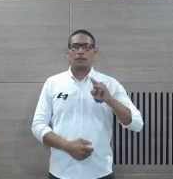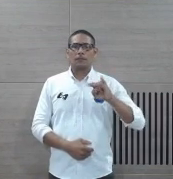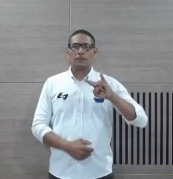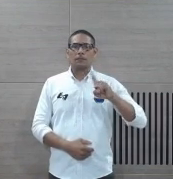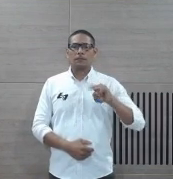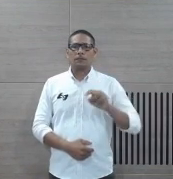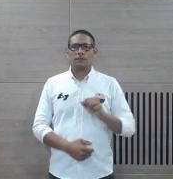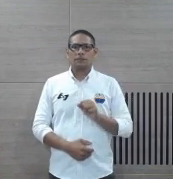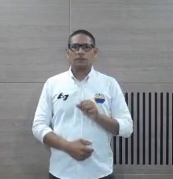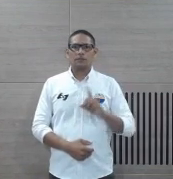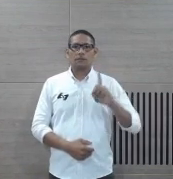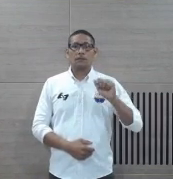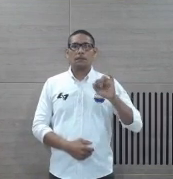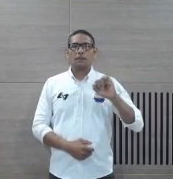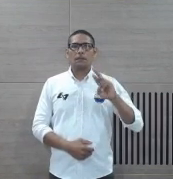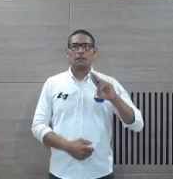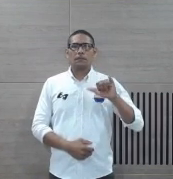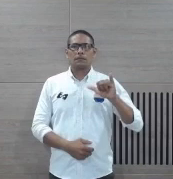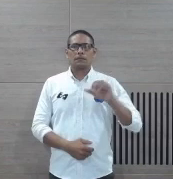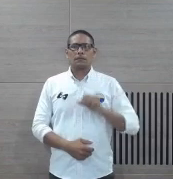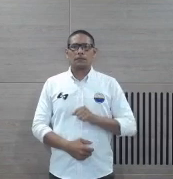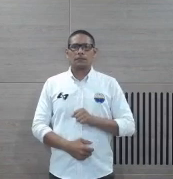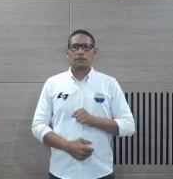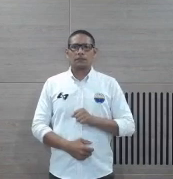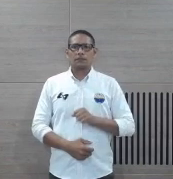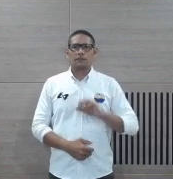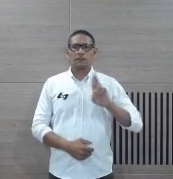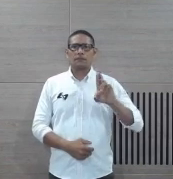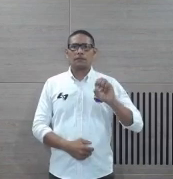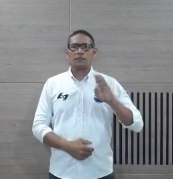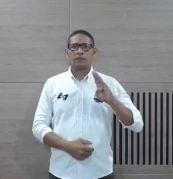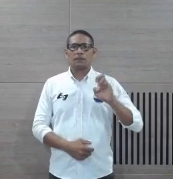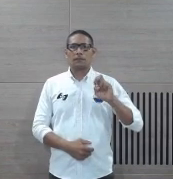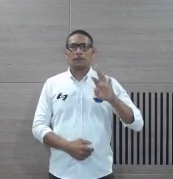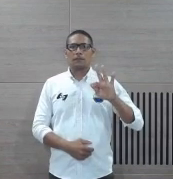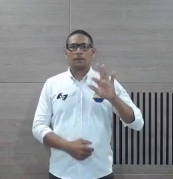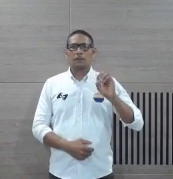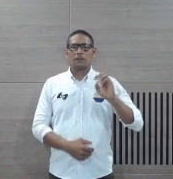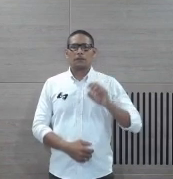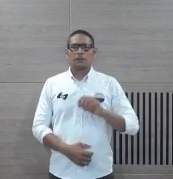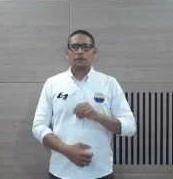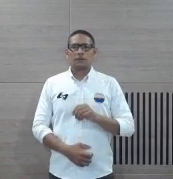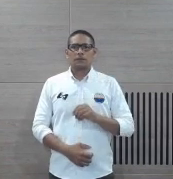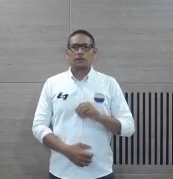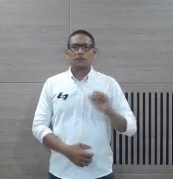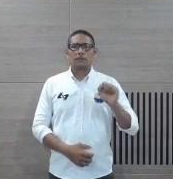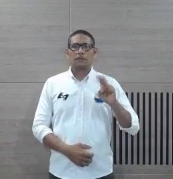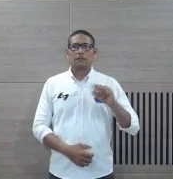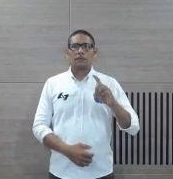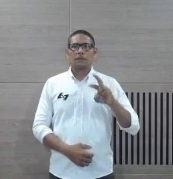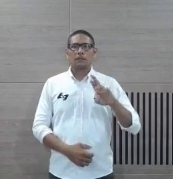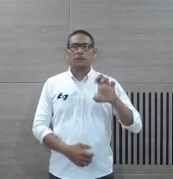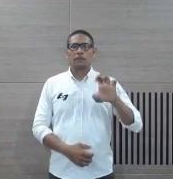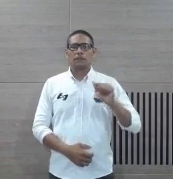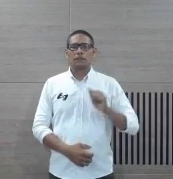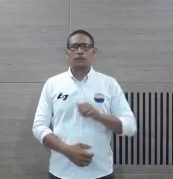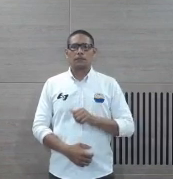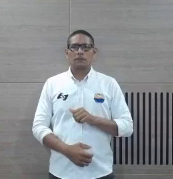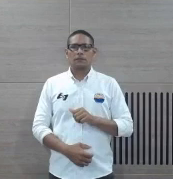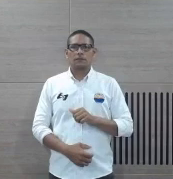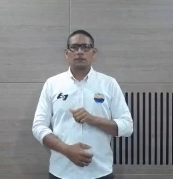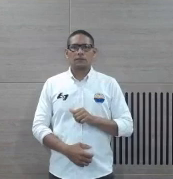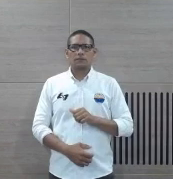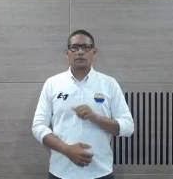Pastrana. Roberto Enrique Mendoza Poveda. Andrea Carolina Montenegro Gutiérrez. Alfredo Armando Mora de